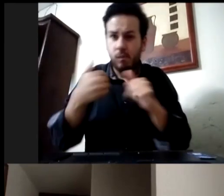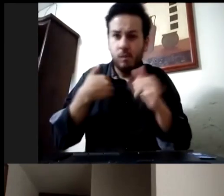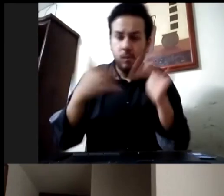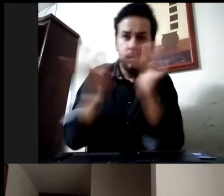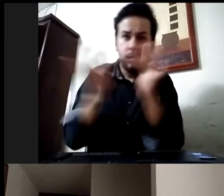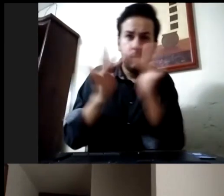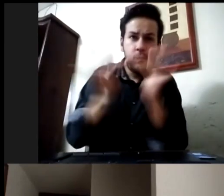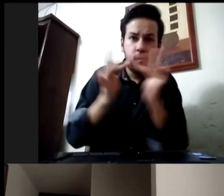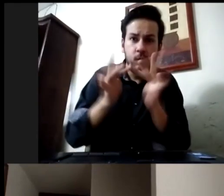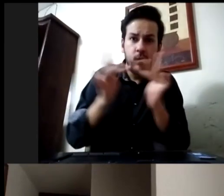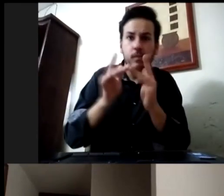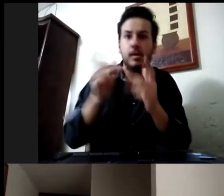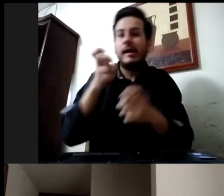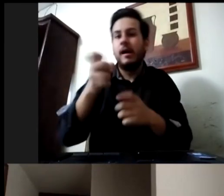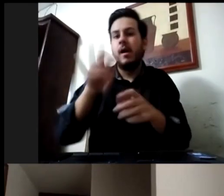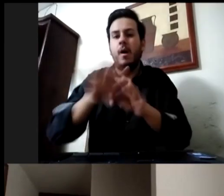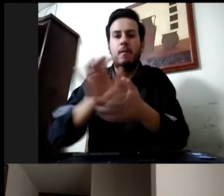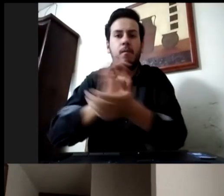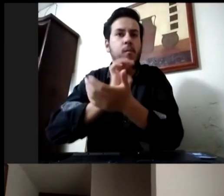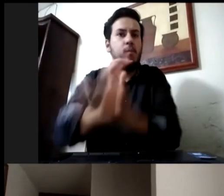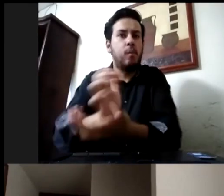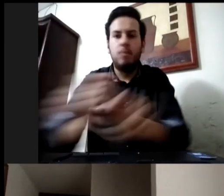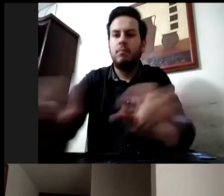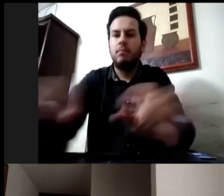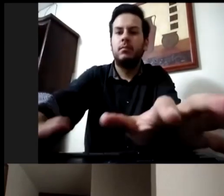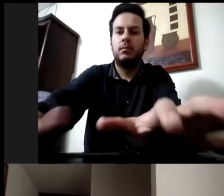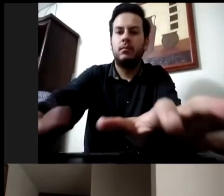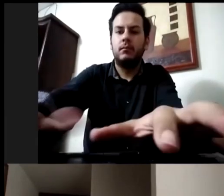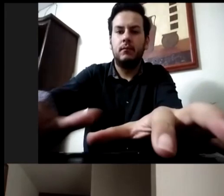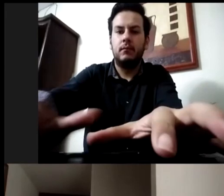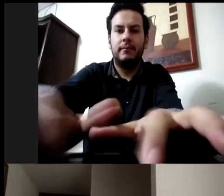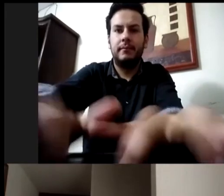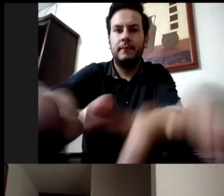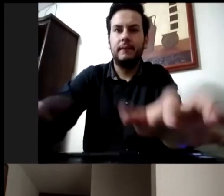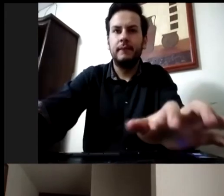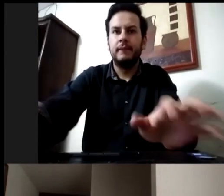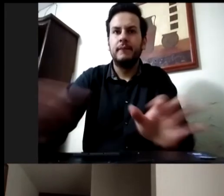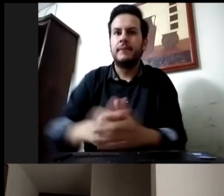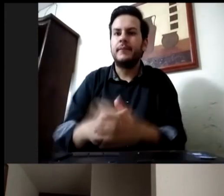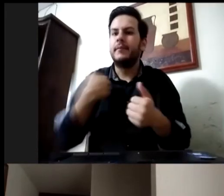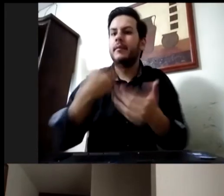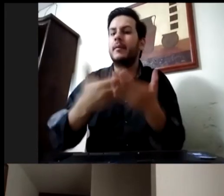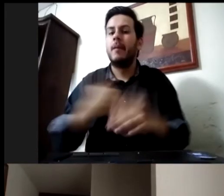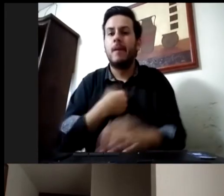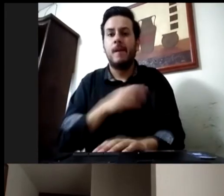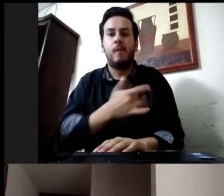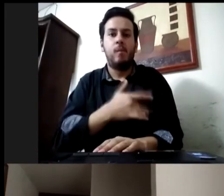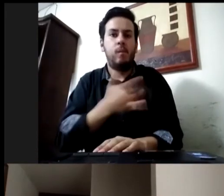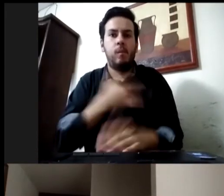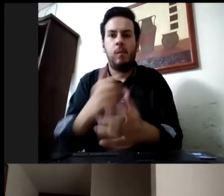relaciones que en este momento son de discriminación de manera desgraciadamente muy extendida.